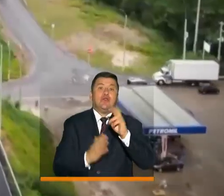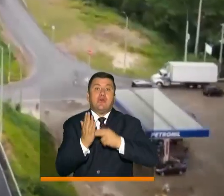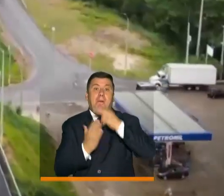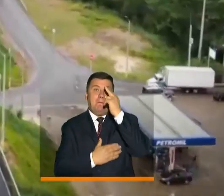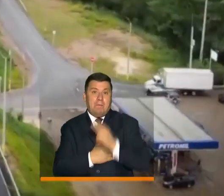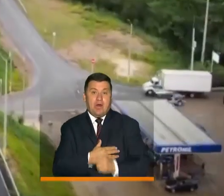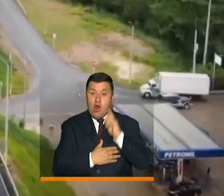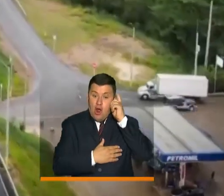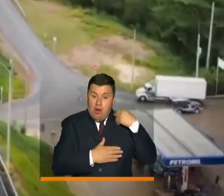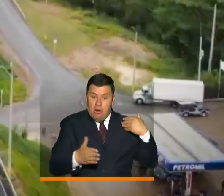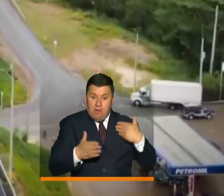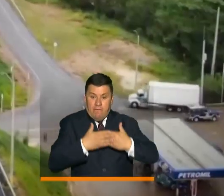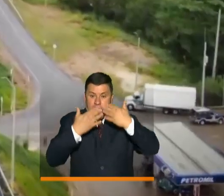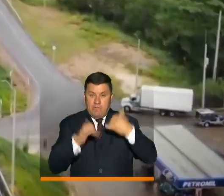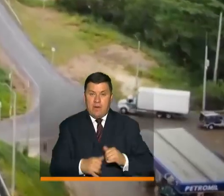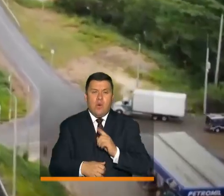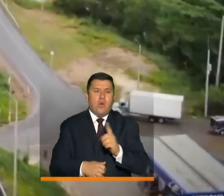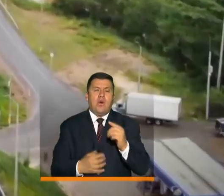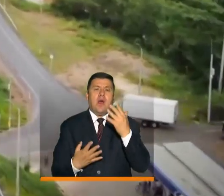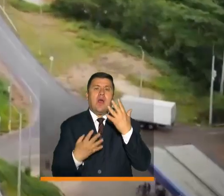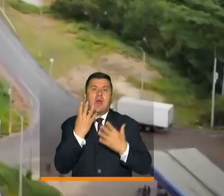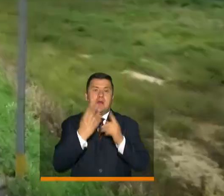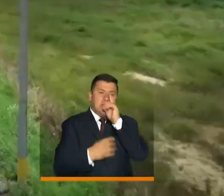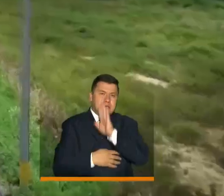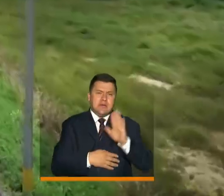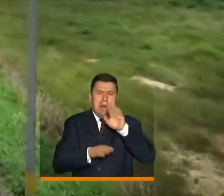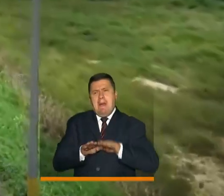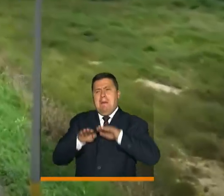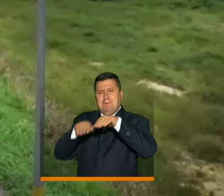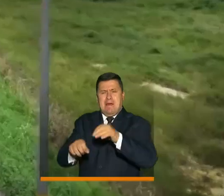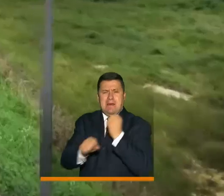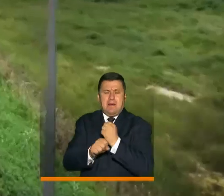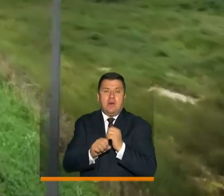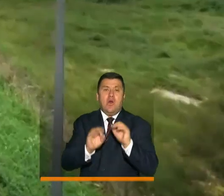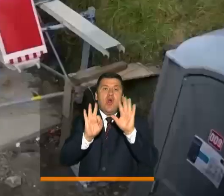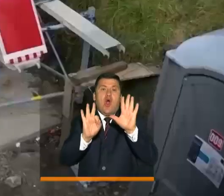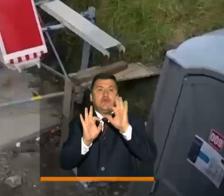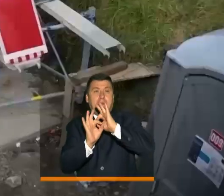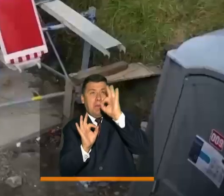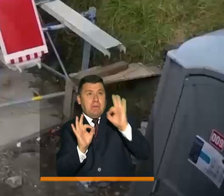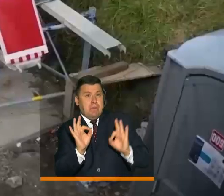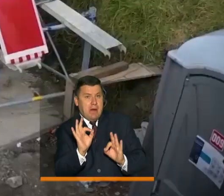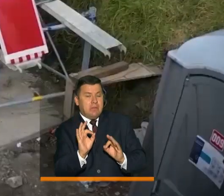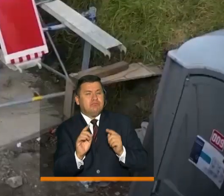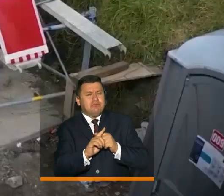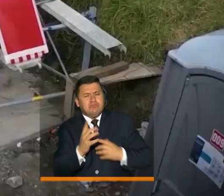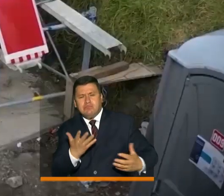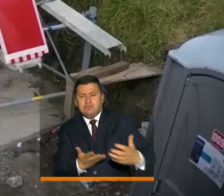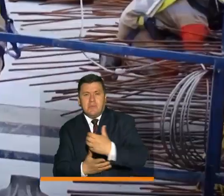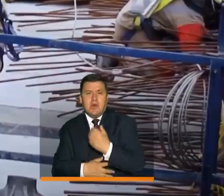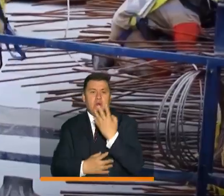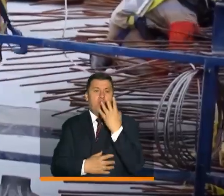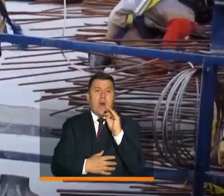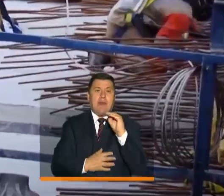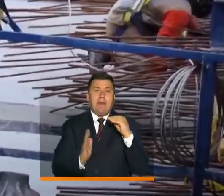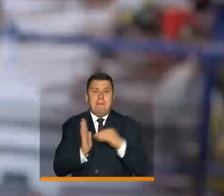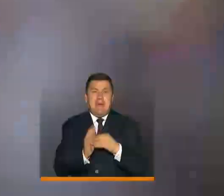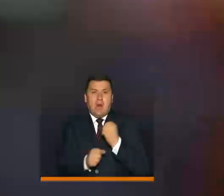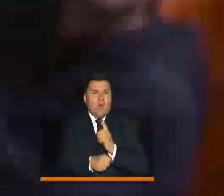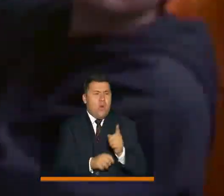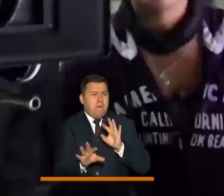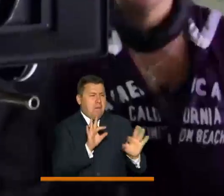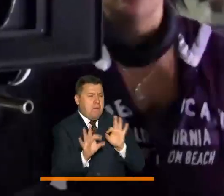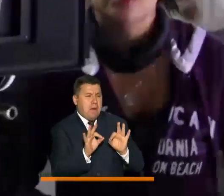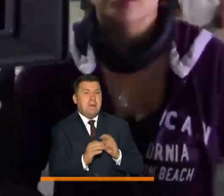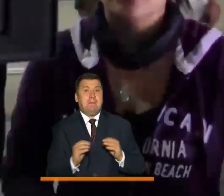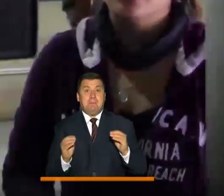gobierno para beneficiar más de 14 vías nacionales y más de 8 regionales, generando más de 40.000 empleos.